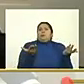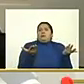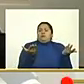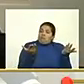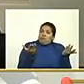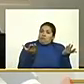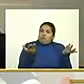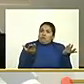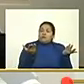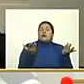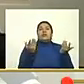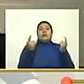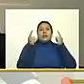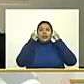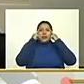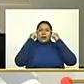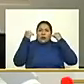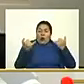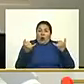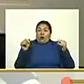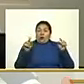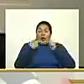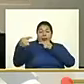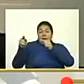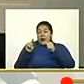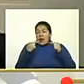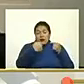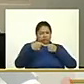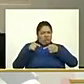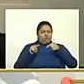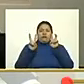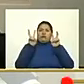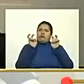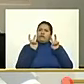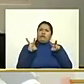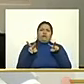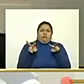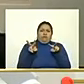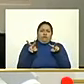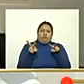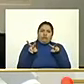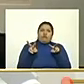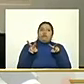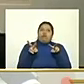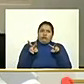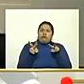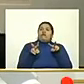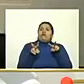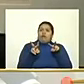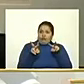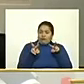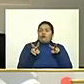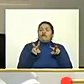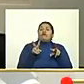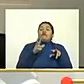ser oscurecido, que hasta compraron video de un amigo